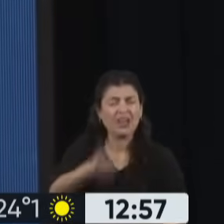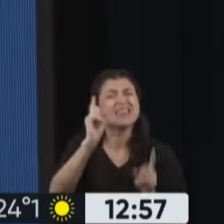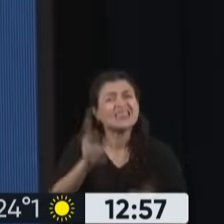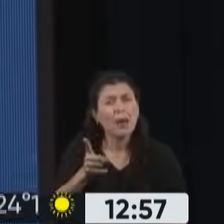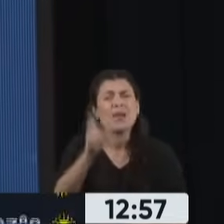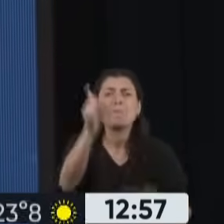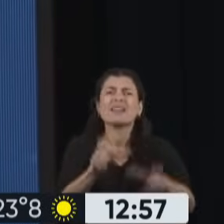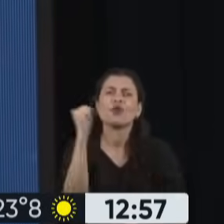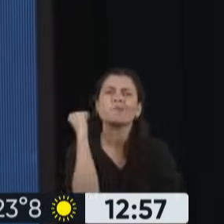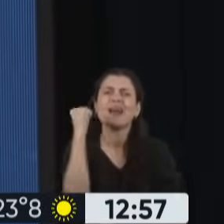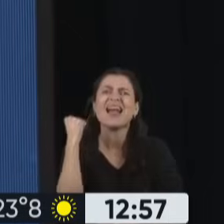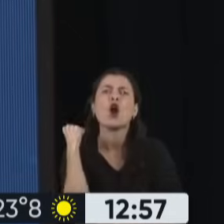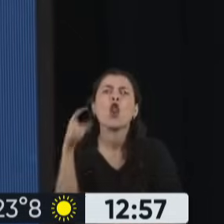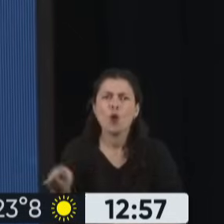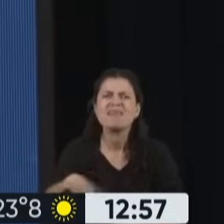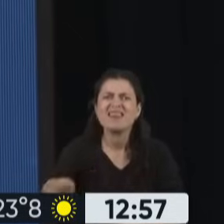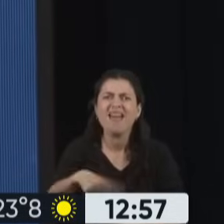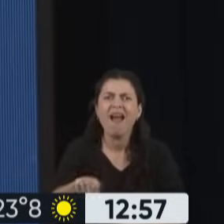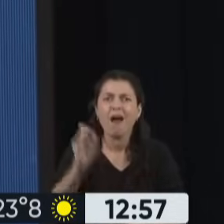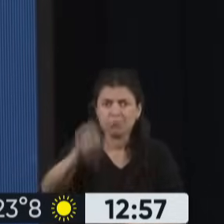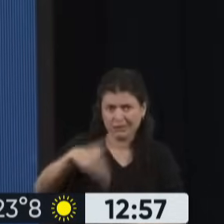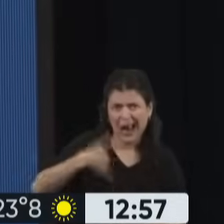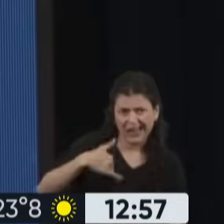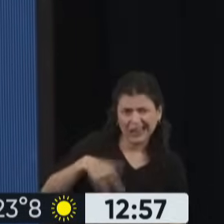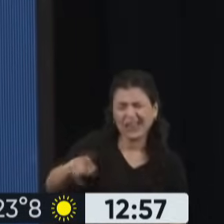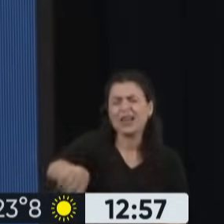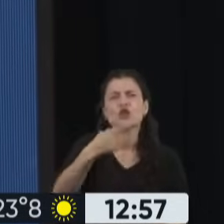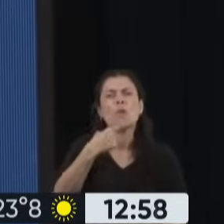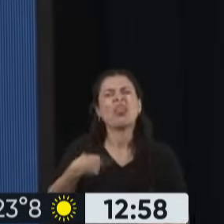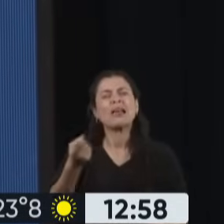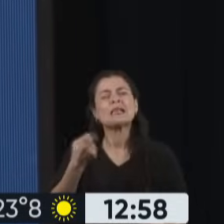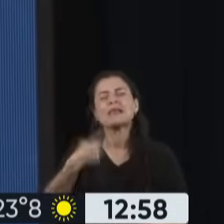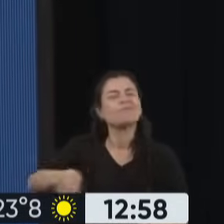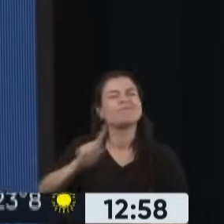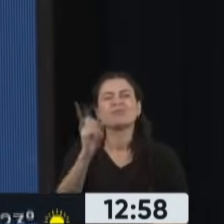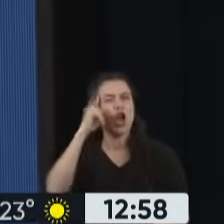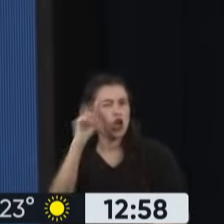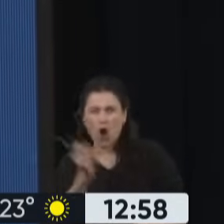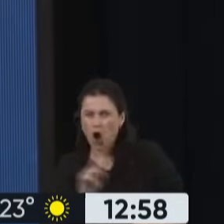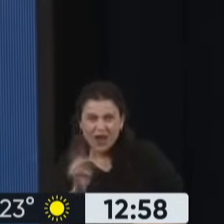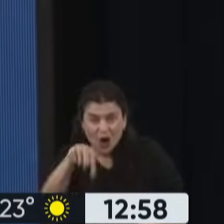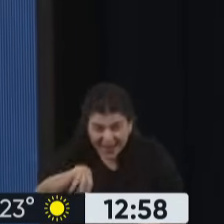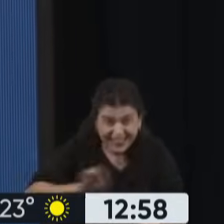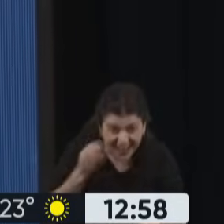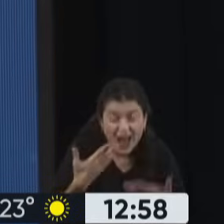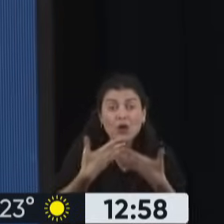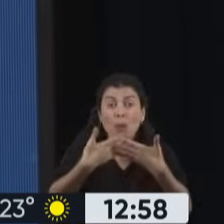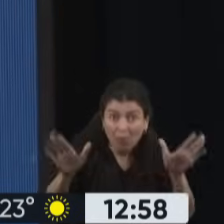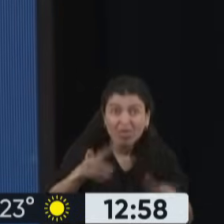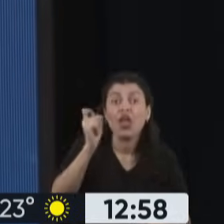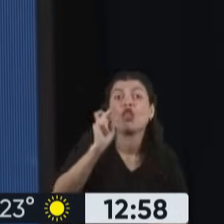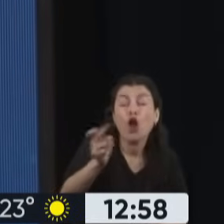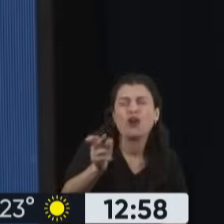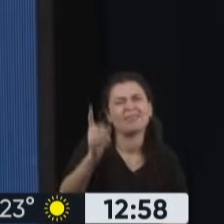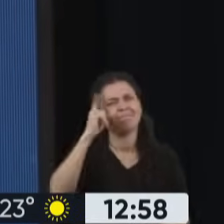economistas locales decían que no íbamos a abrir el cepo en un año electoral, que íbamos a esperar que pasaran las